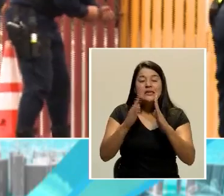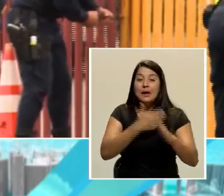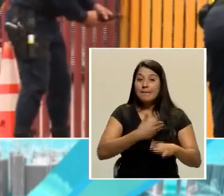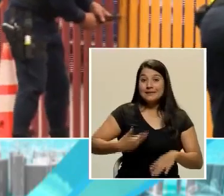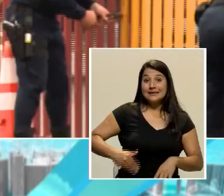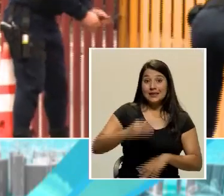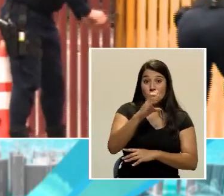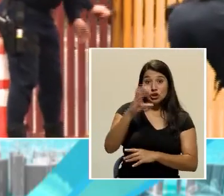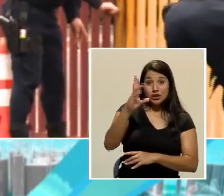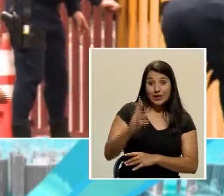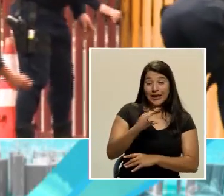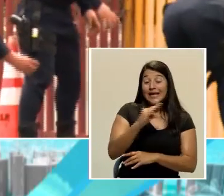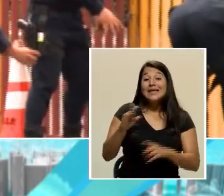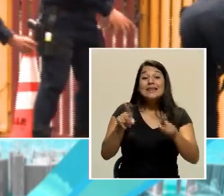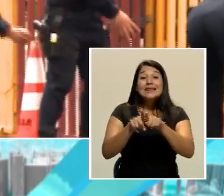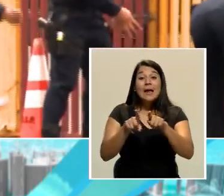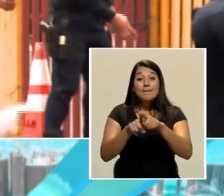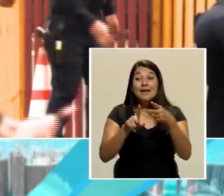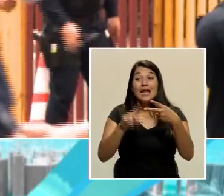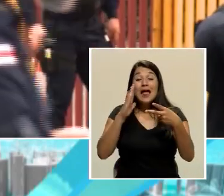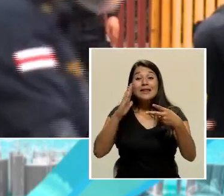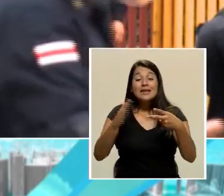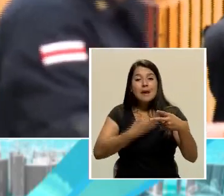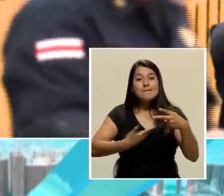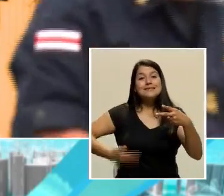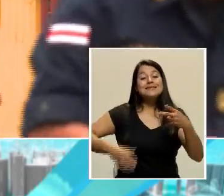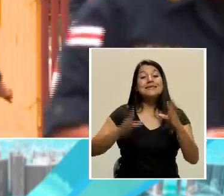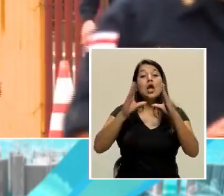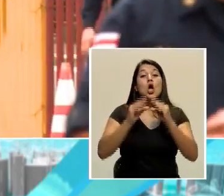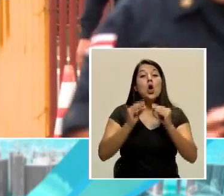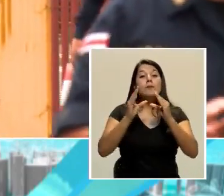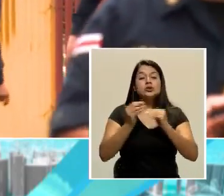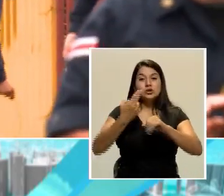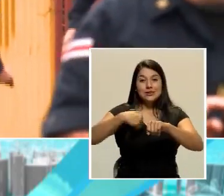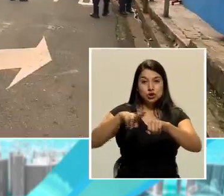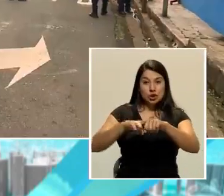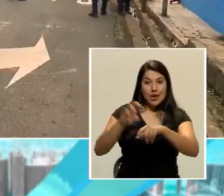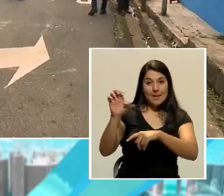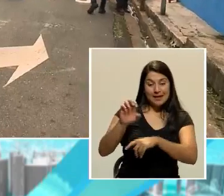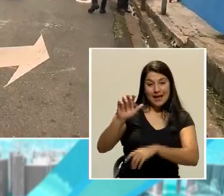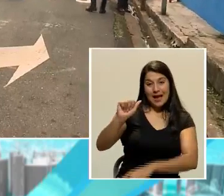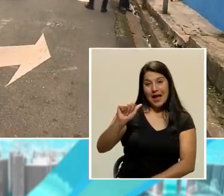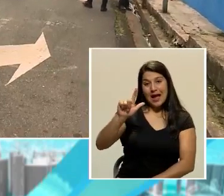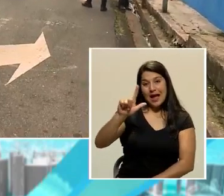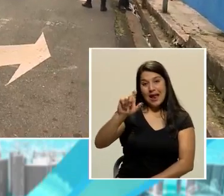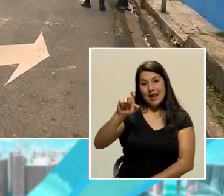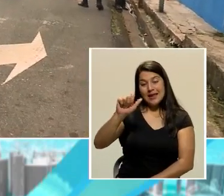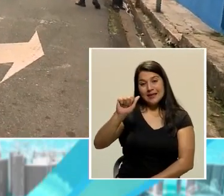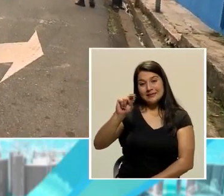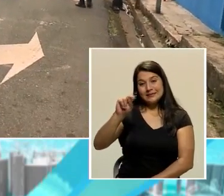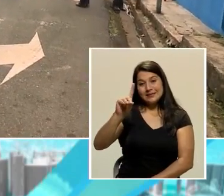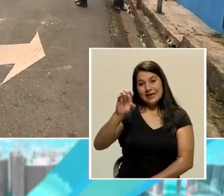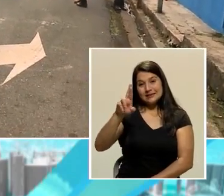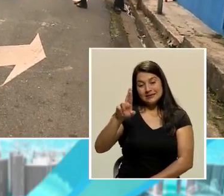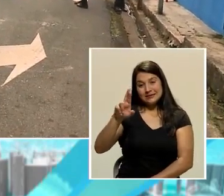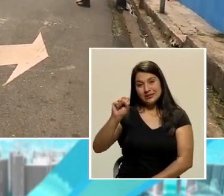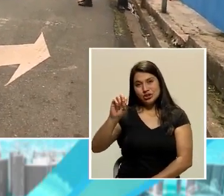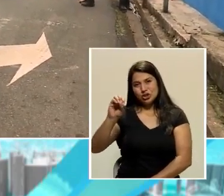con los representantes de todas las municipalidades, algunos de esos representantes alcaldes que se hicieron presentes aquí en